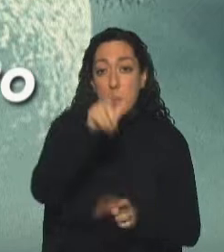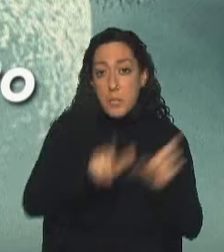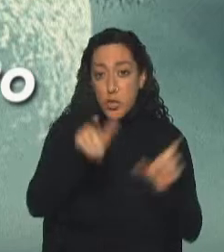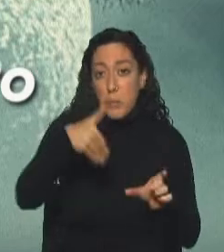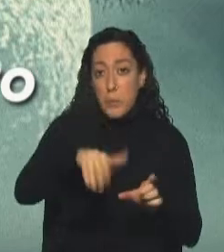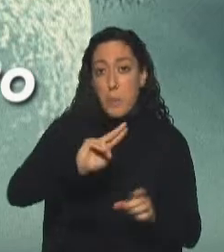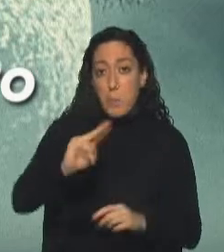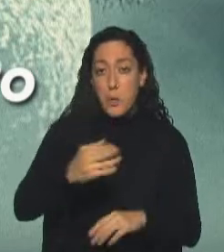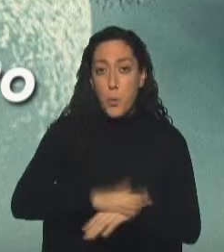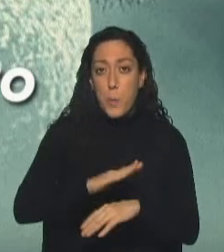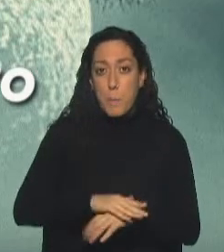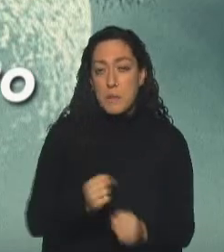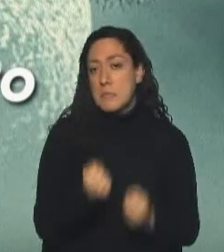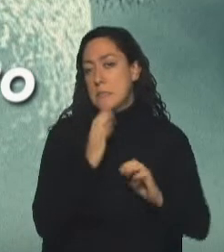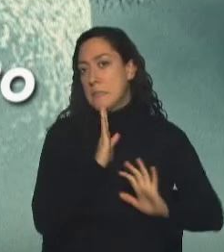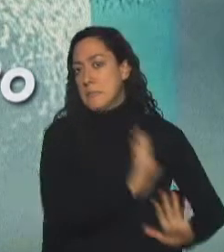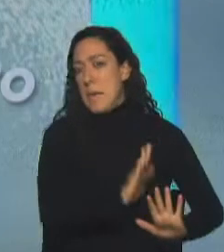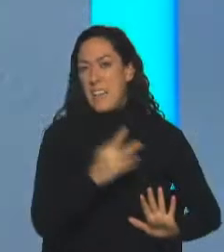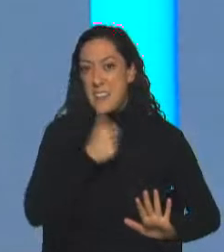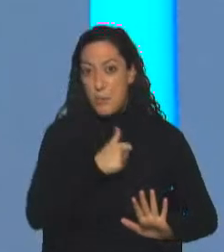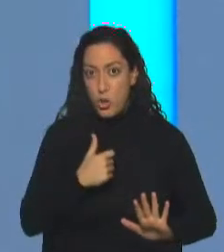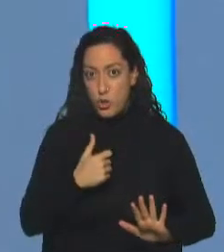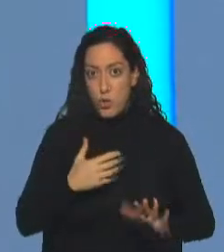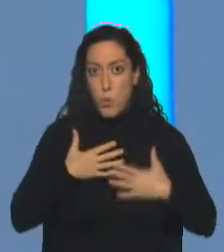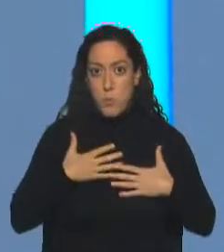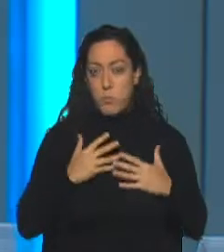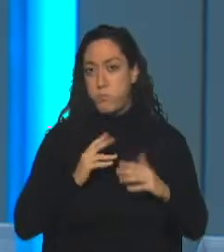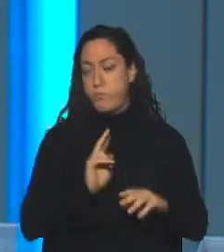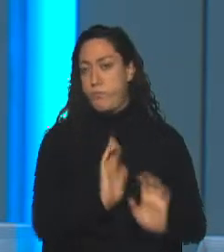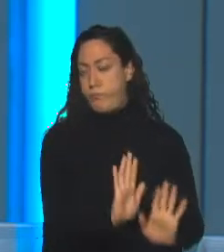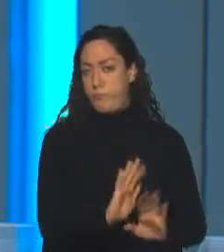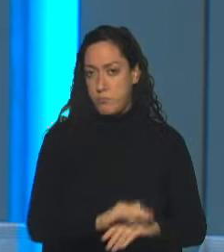contemplando que además va a crecer la población claro naturalmente